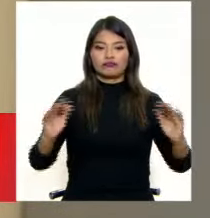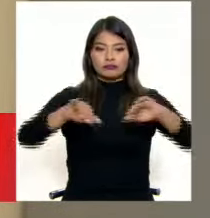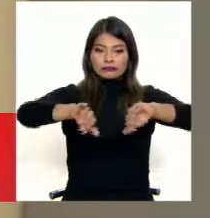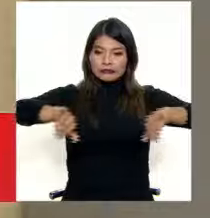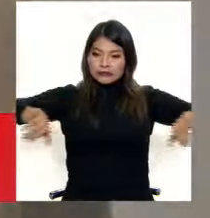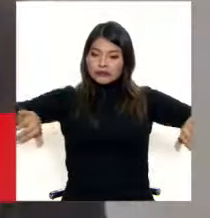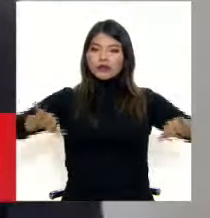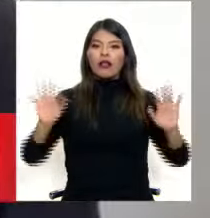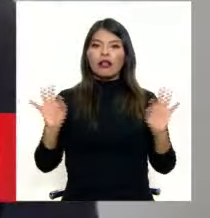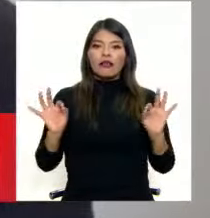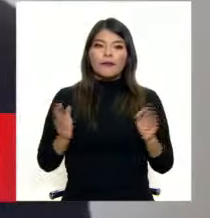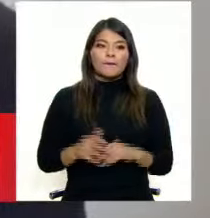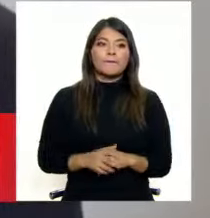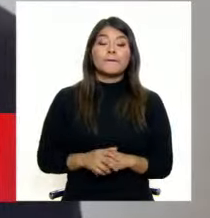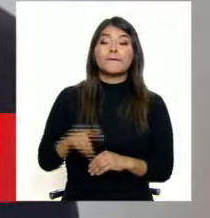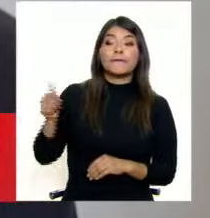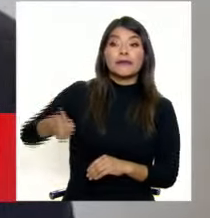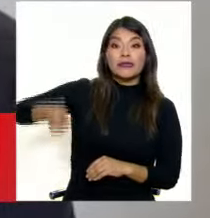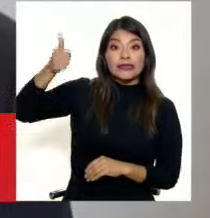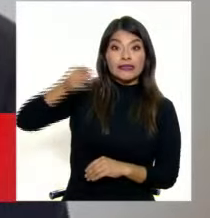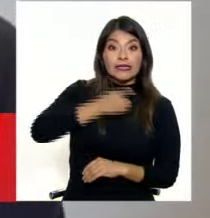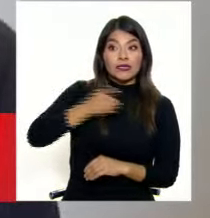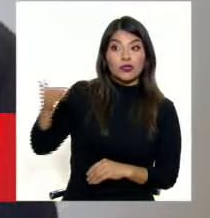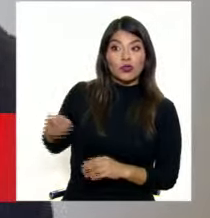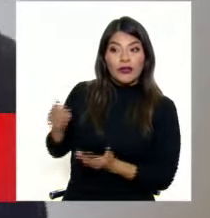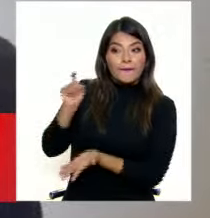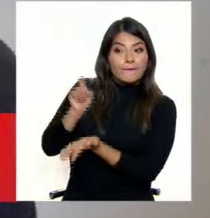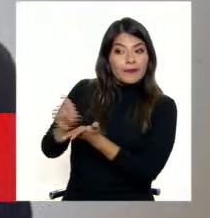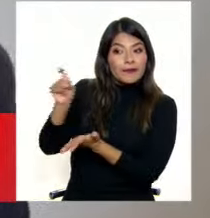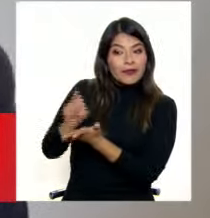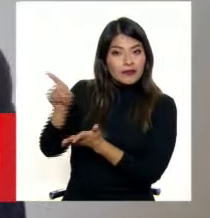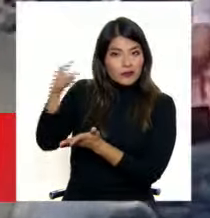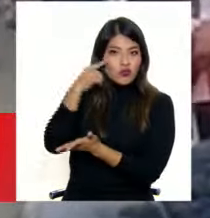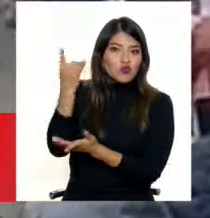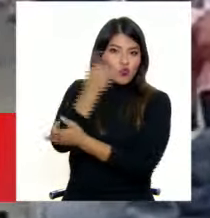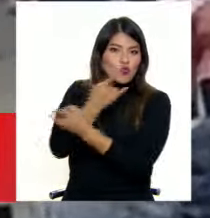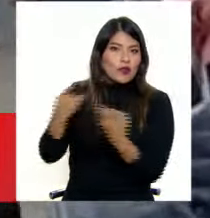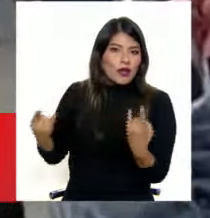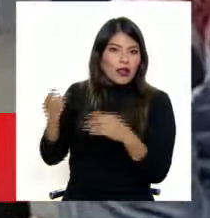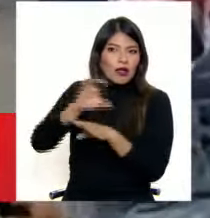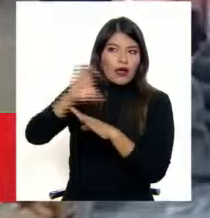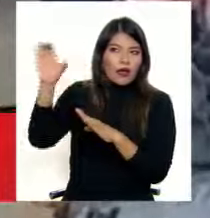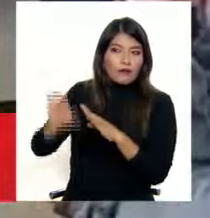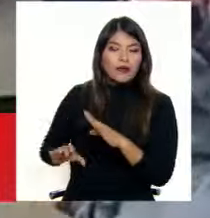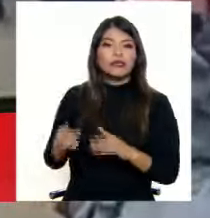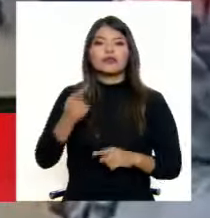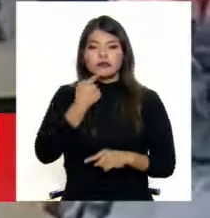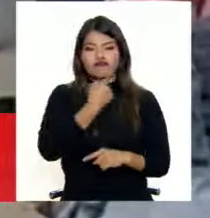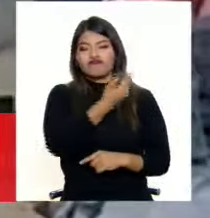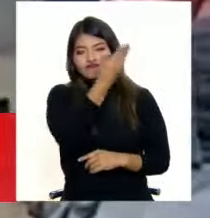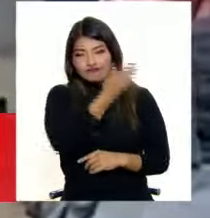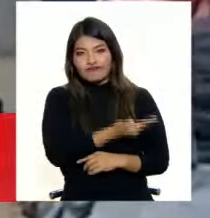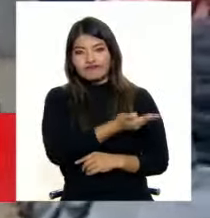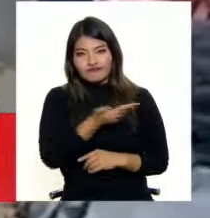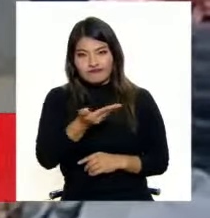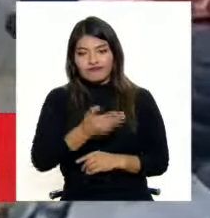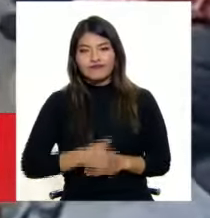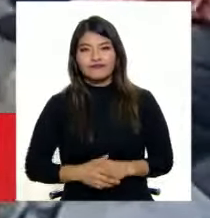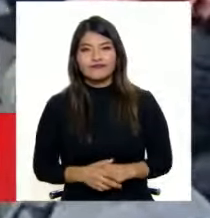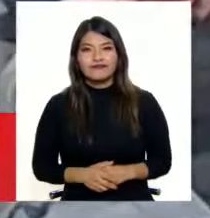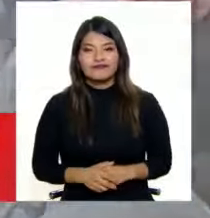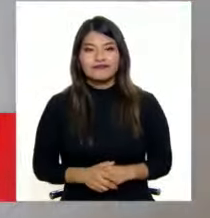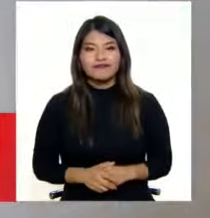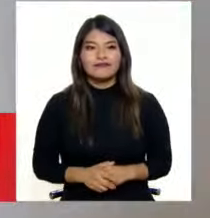a la gente el director de gestión pedagógica de la ugel cajamarca también se pronunció sobre este